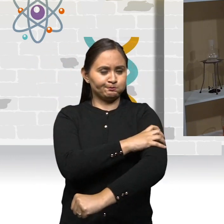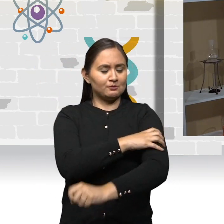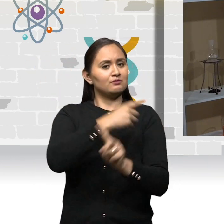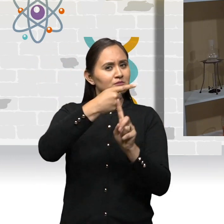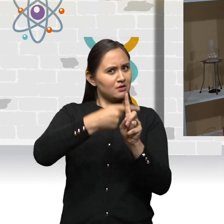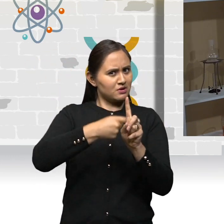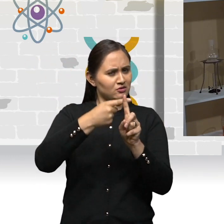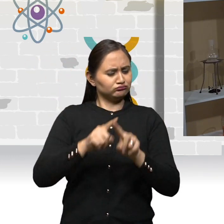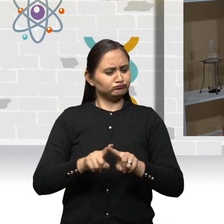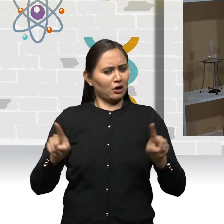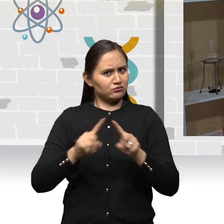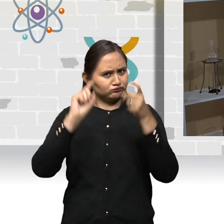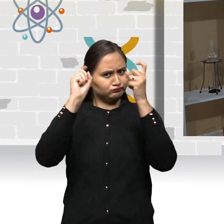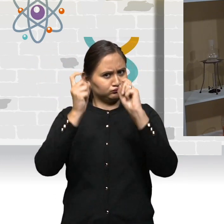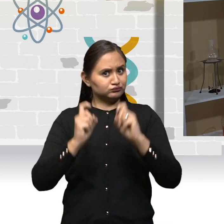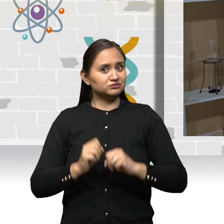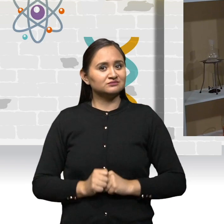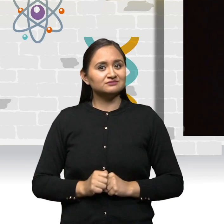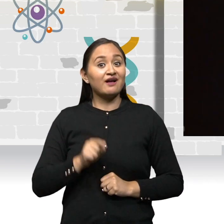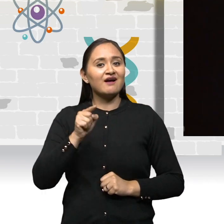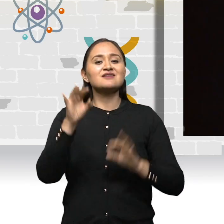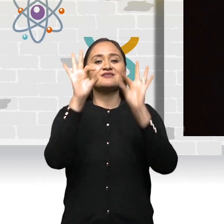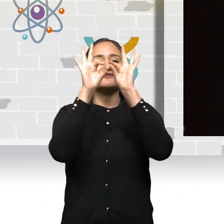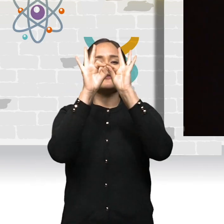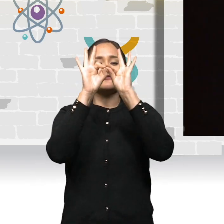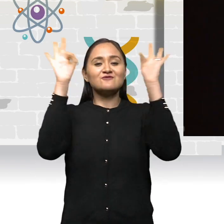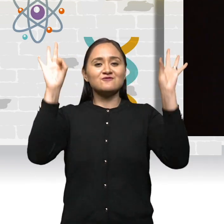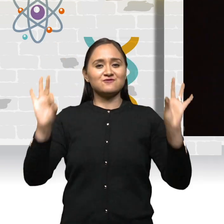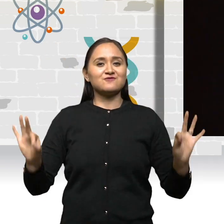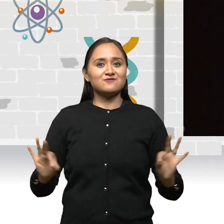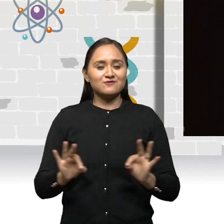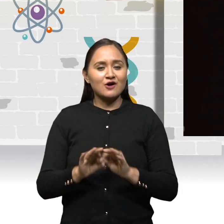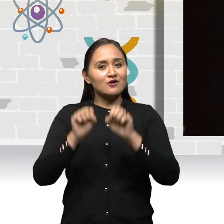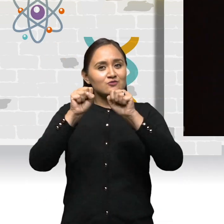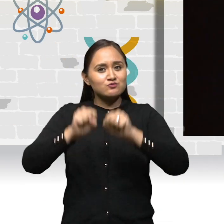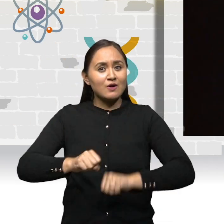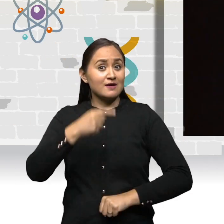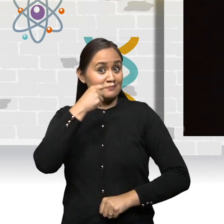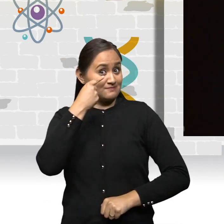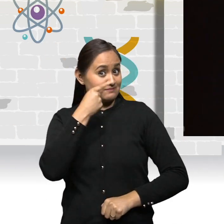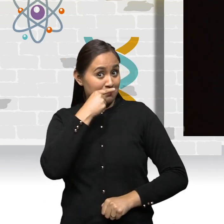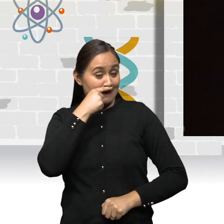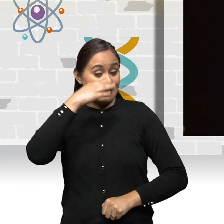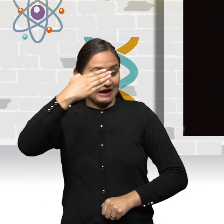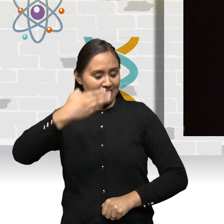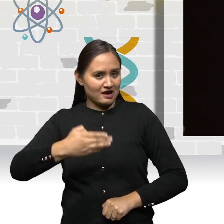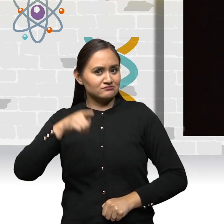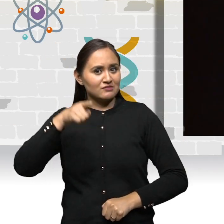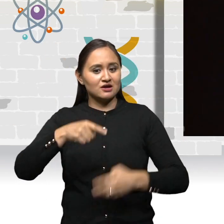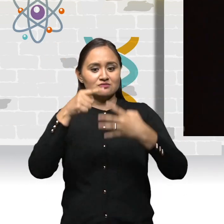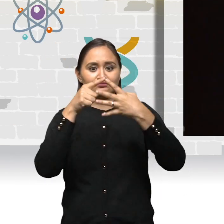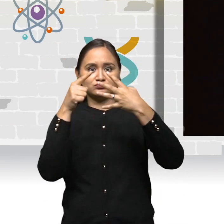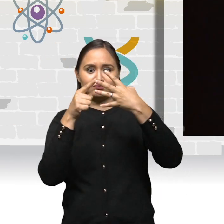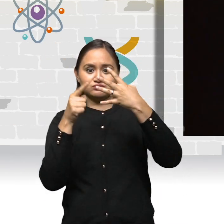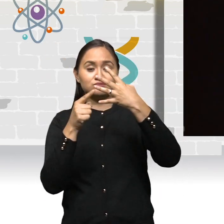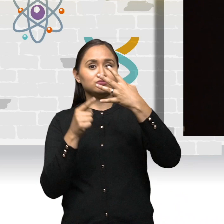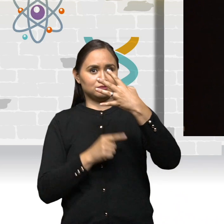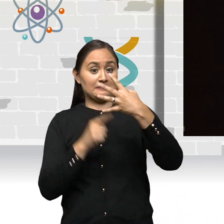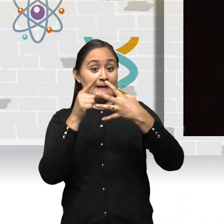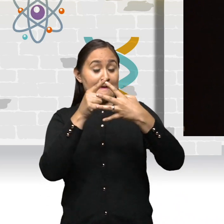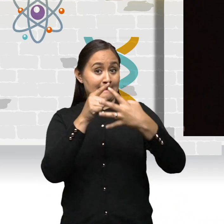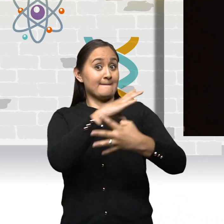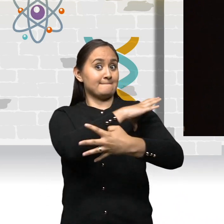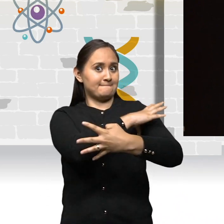función de la presión y la temperatura? Existe una ecuación que nos permite describir el estado de un gas en función de las